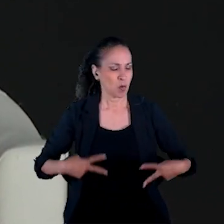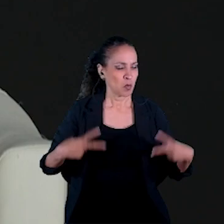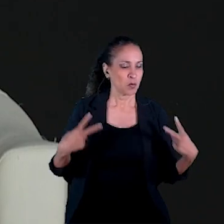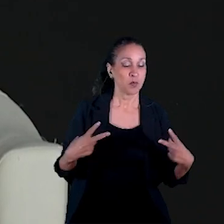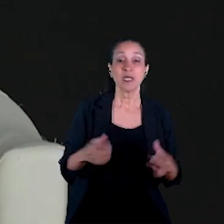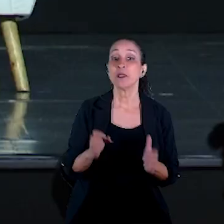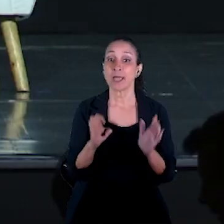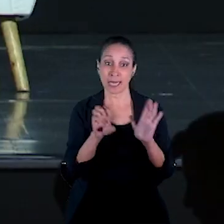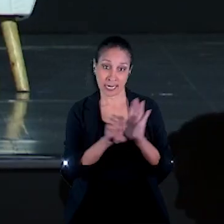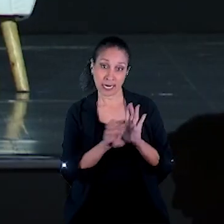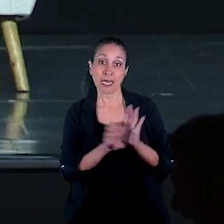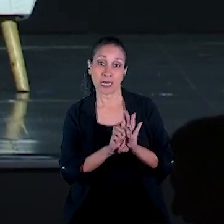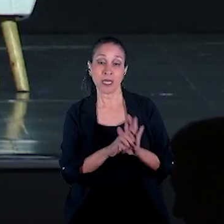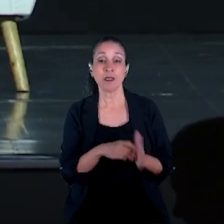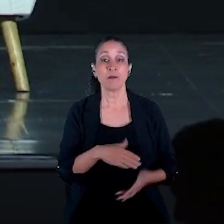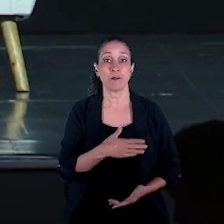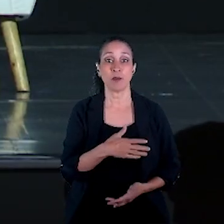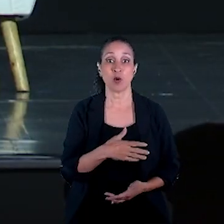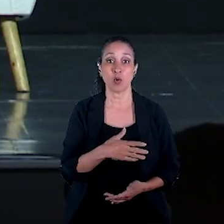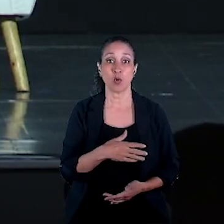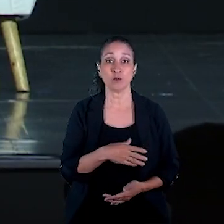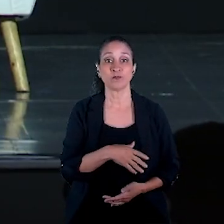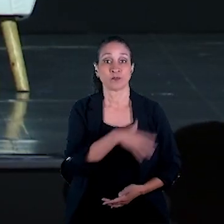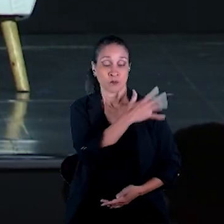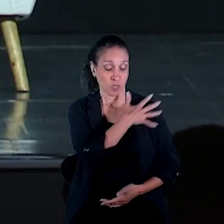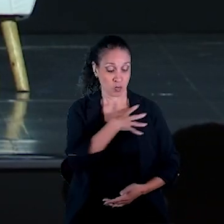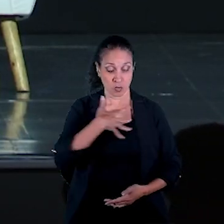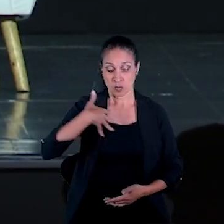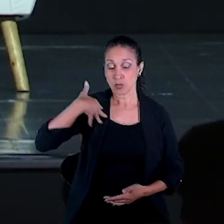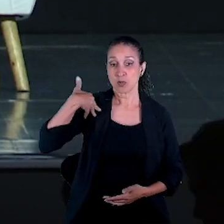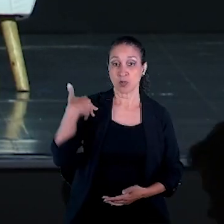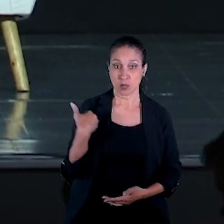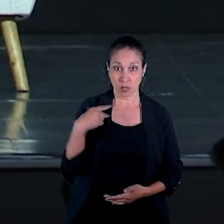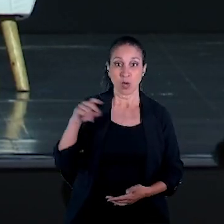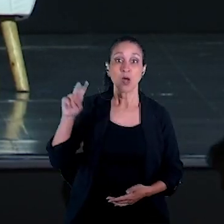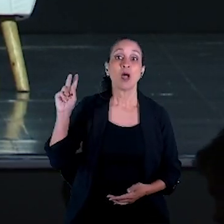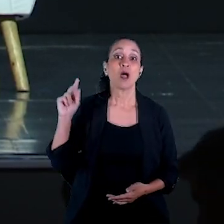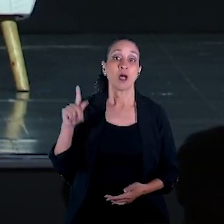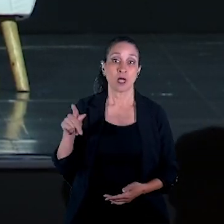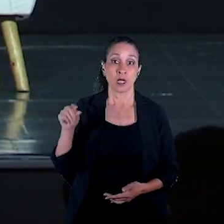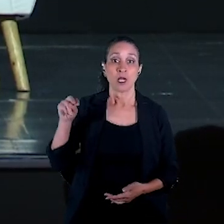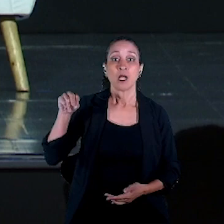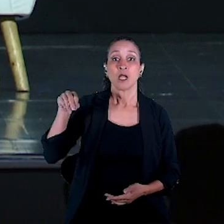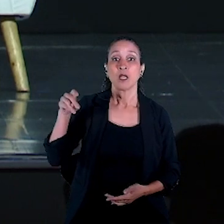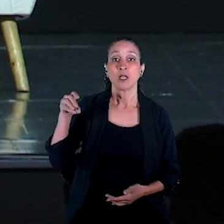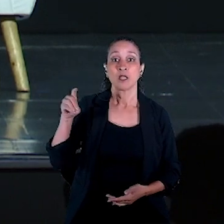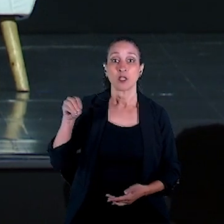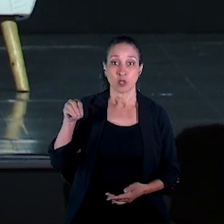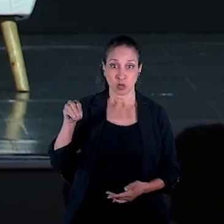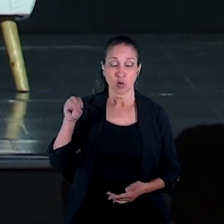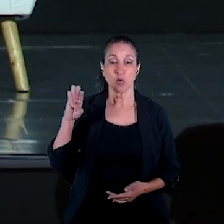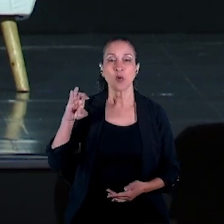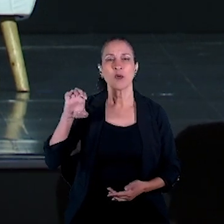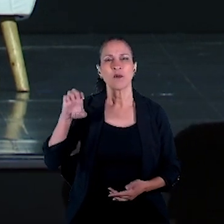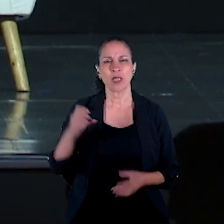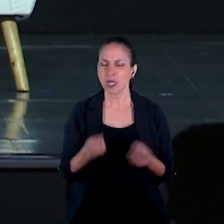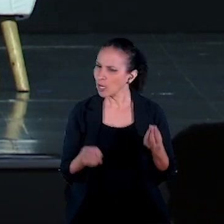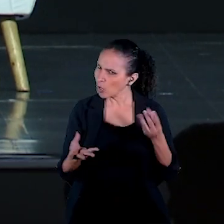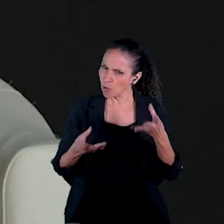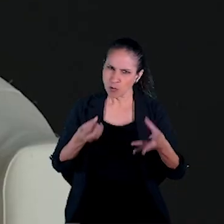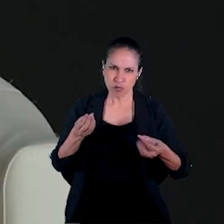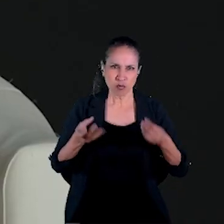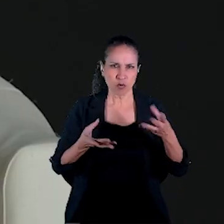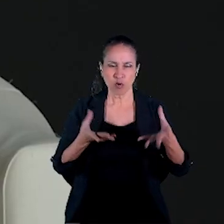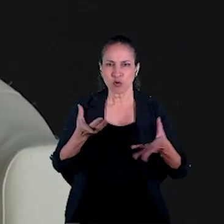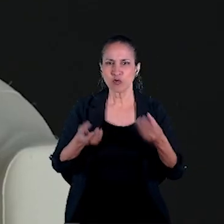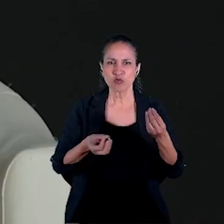verá con sus y los nov perdón con sus rutas de su su cacao su producción de cacao haciendo lo que ellos saben